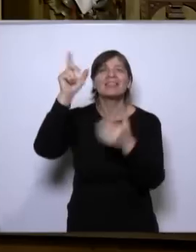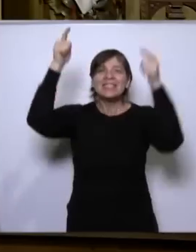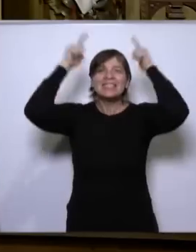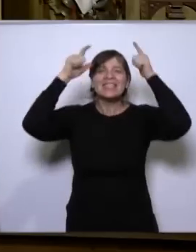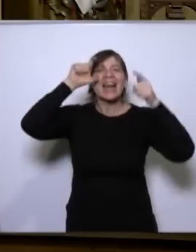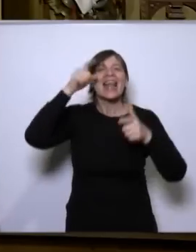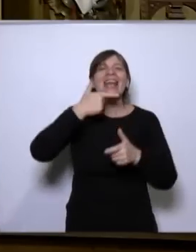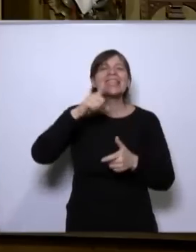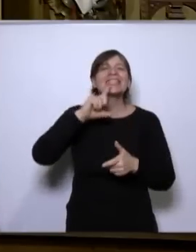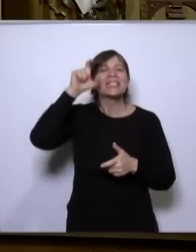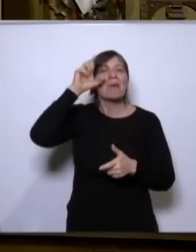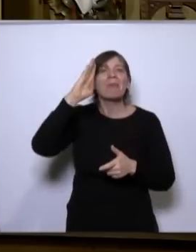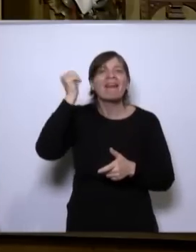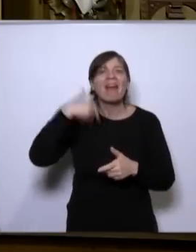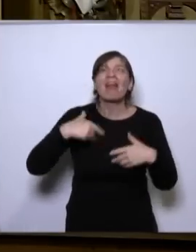Entonces exclamó: